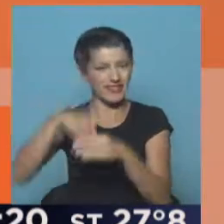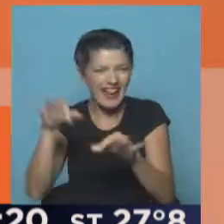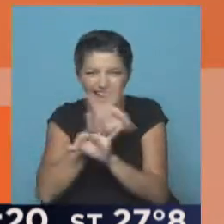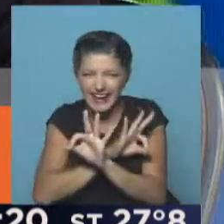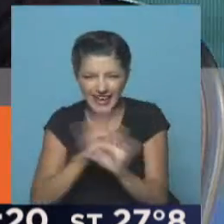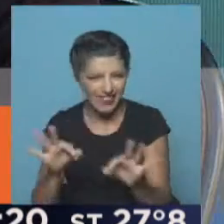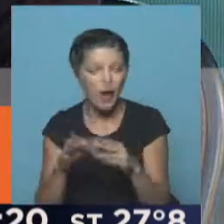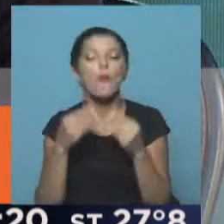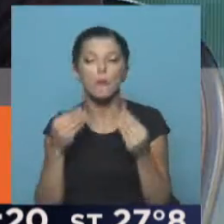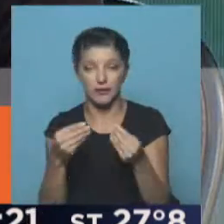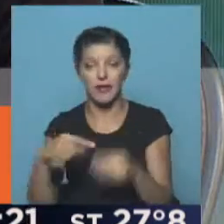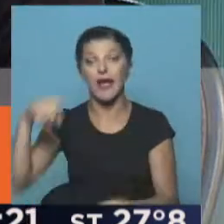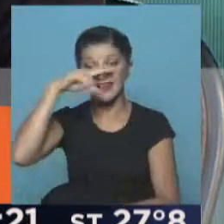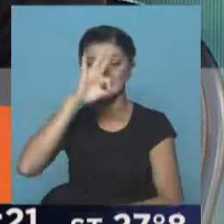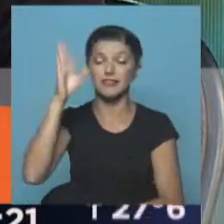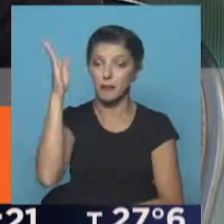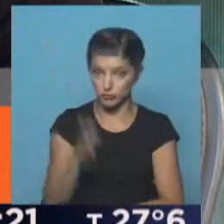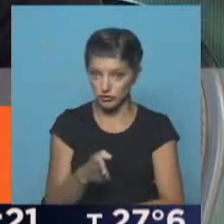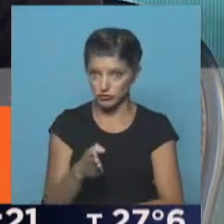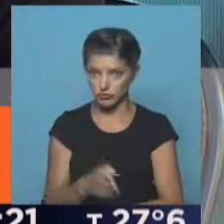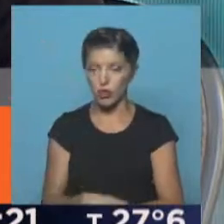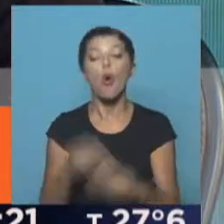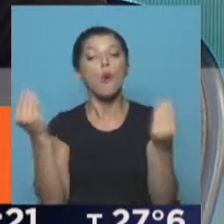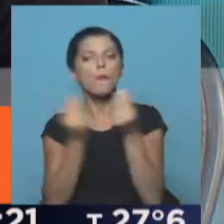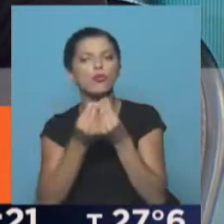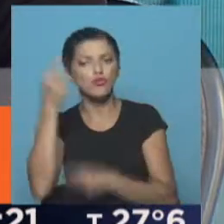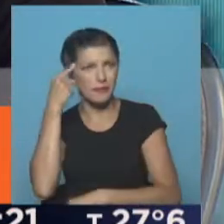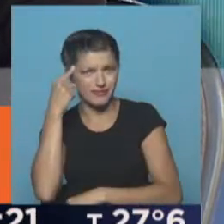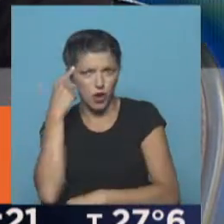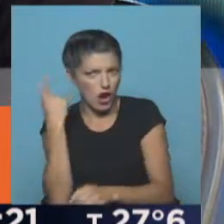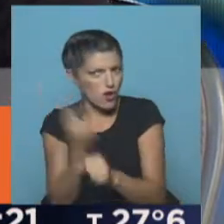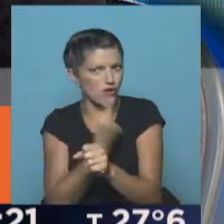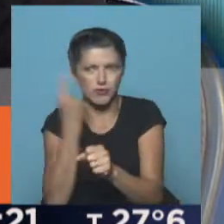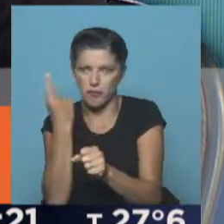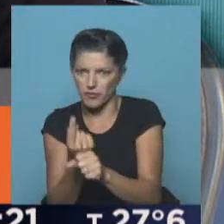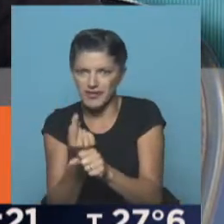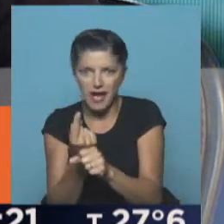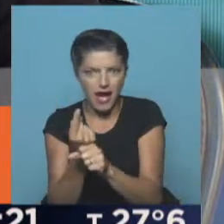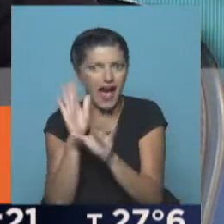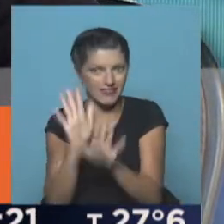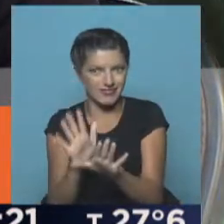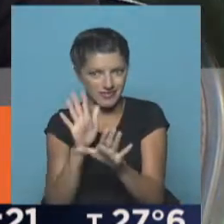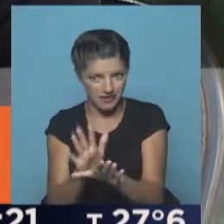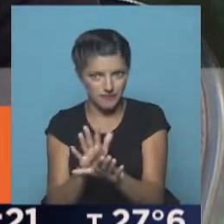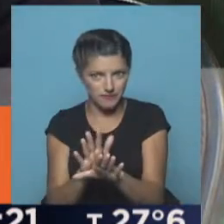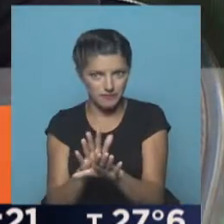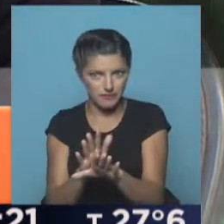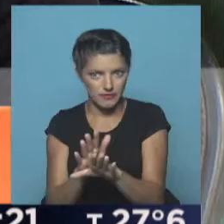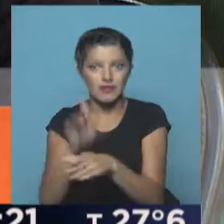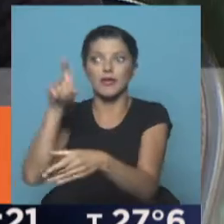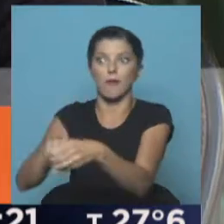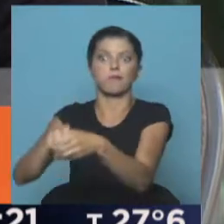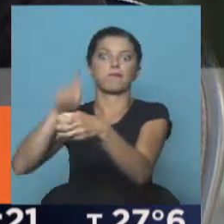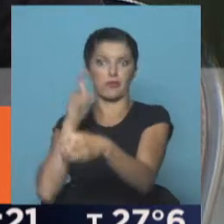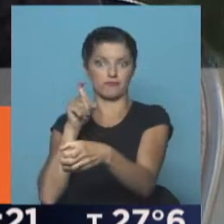Porque la asistencia fue del 70%. Mucha gente no creyó que iba a ser posible un resultado, que una mayoría se pronunciara en